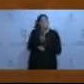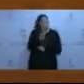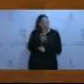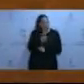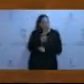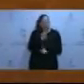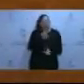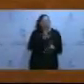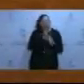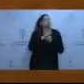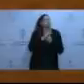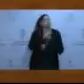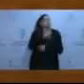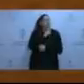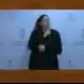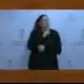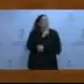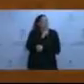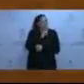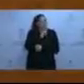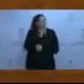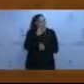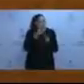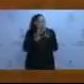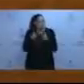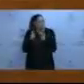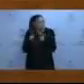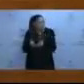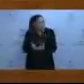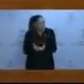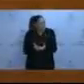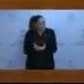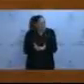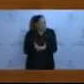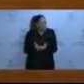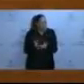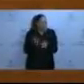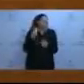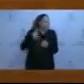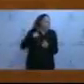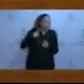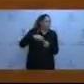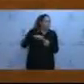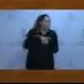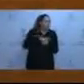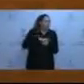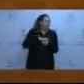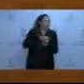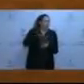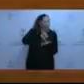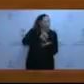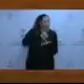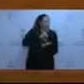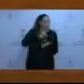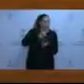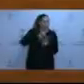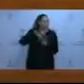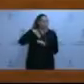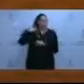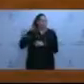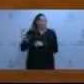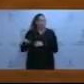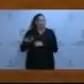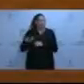esto? ¿Existe falta de personal? ¿Ocurre lo mismo en la zona no urbana metropolitana? Me niego a utilizar el